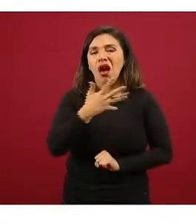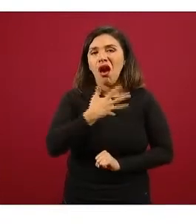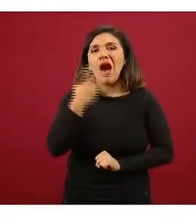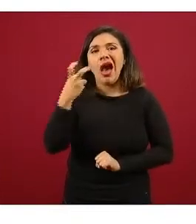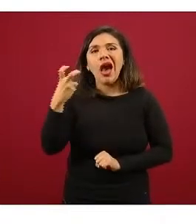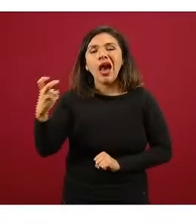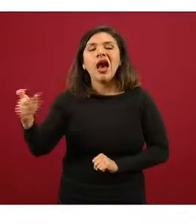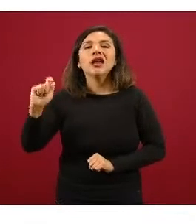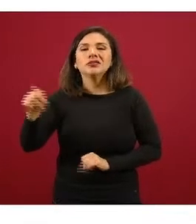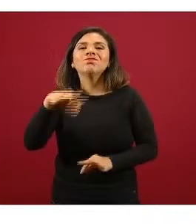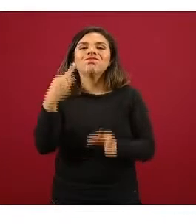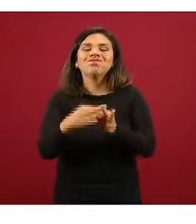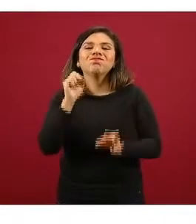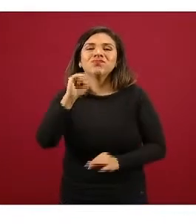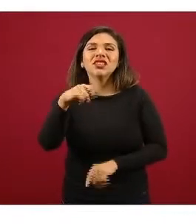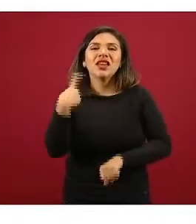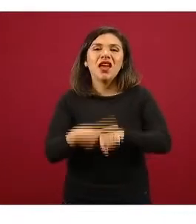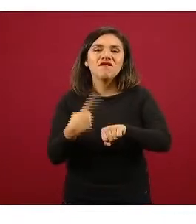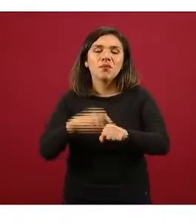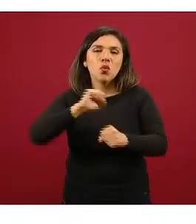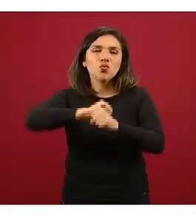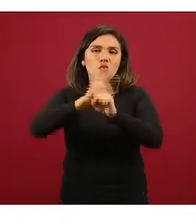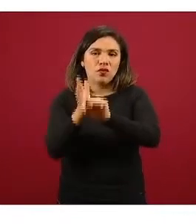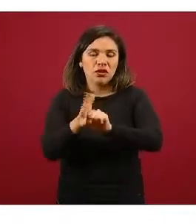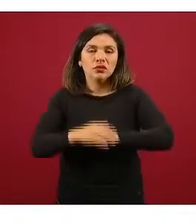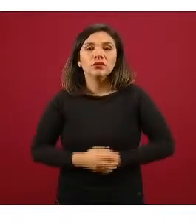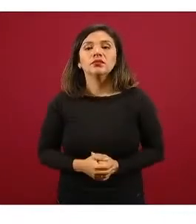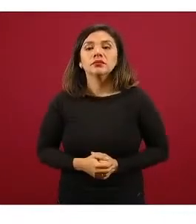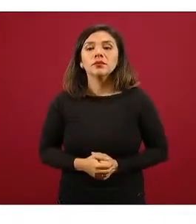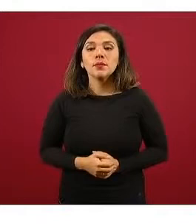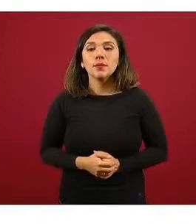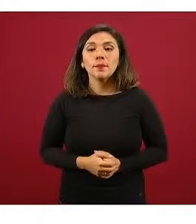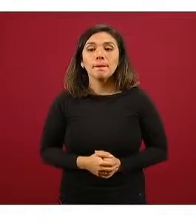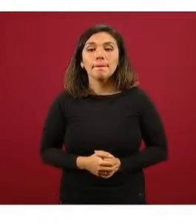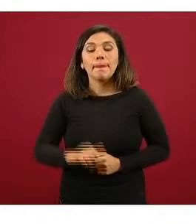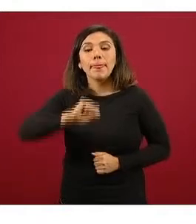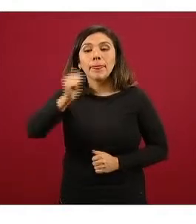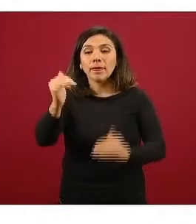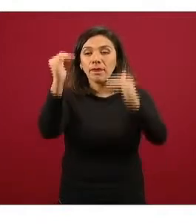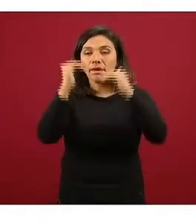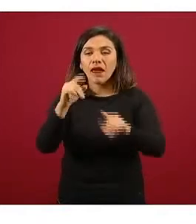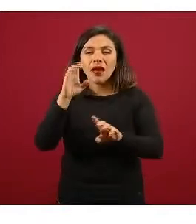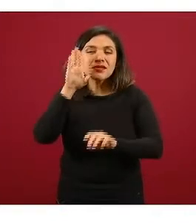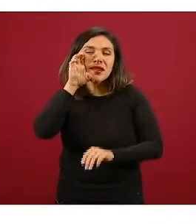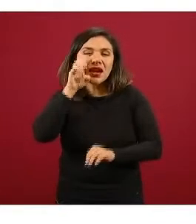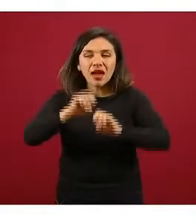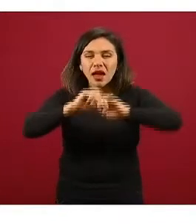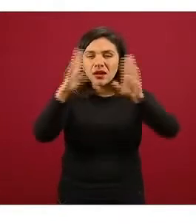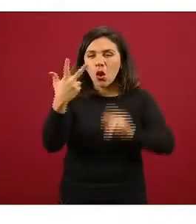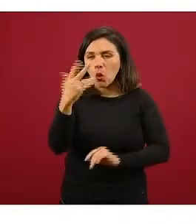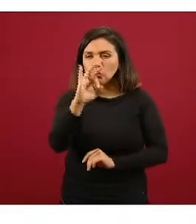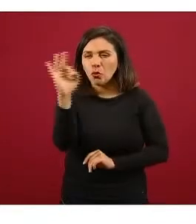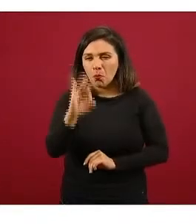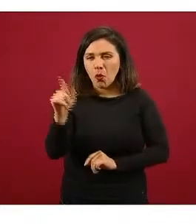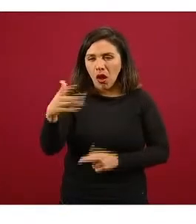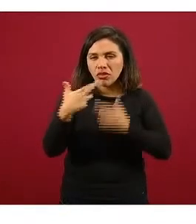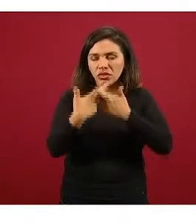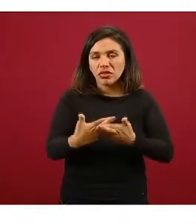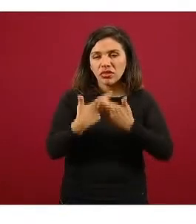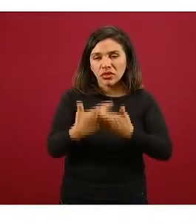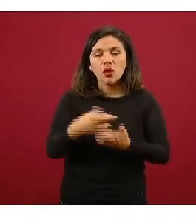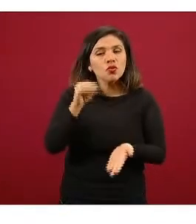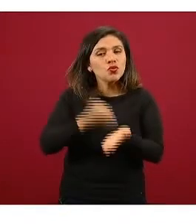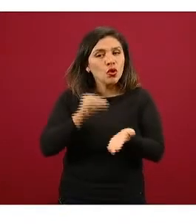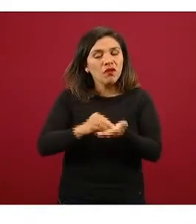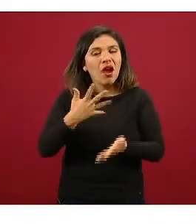casos confirmados de COVID-19. En las barras de color naranja claro, el 8% restante, que aún